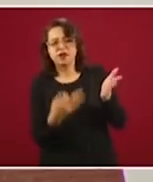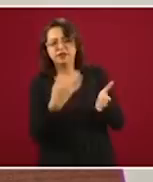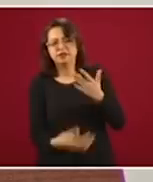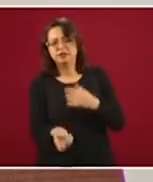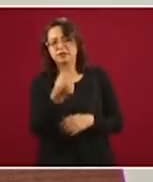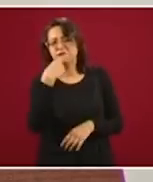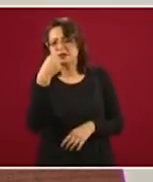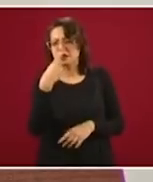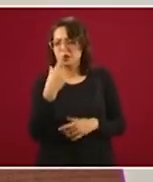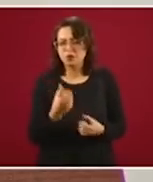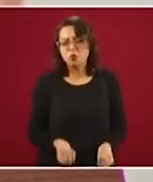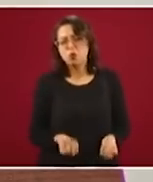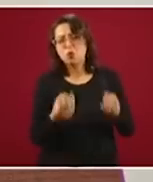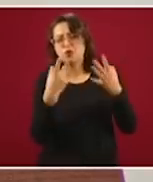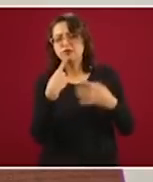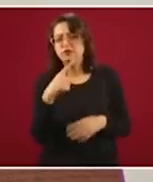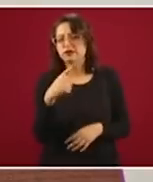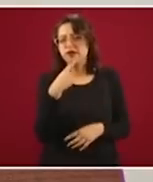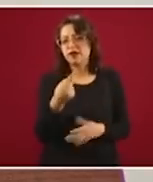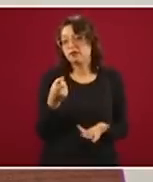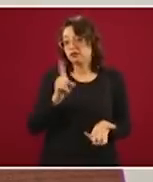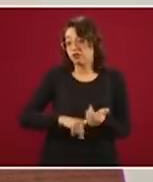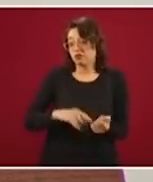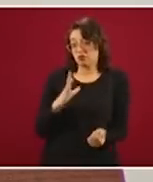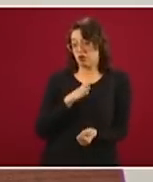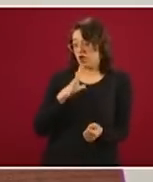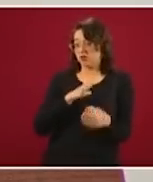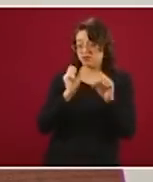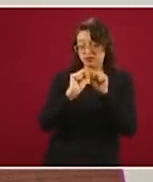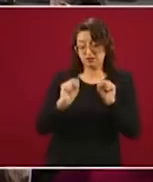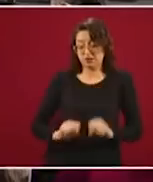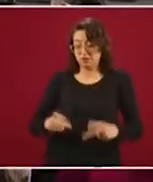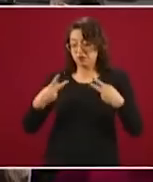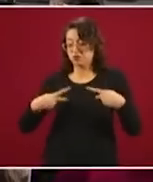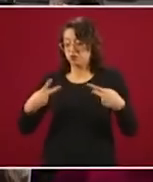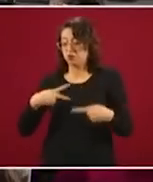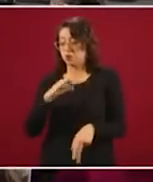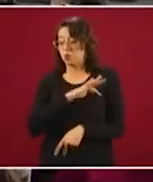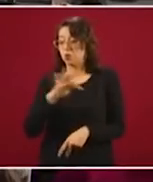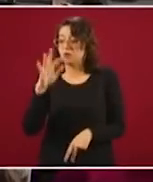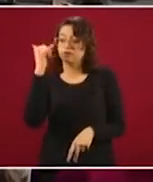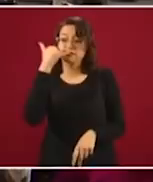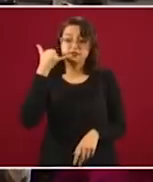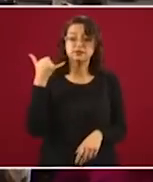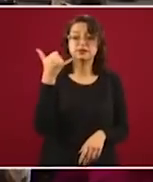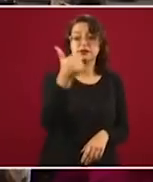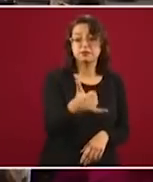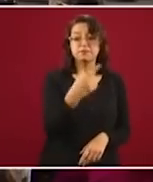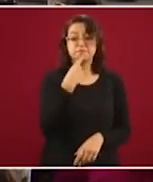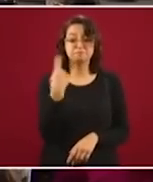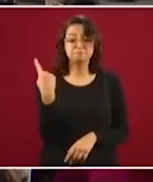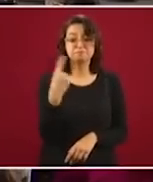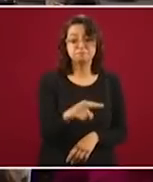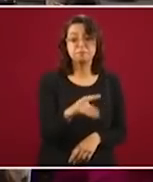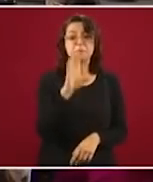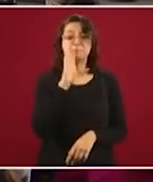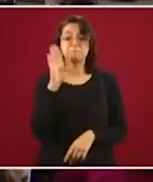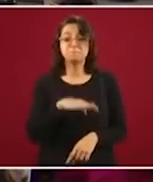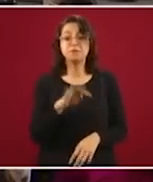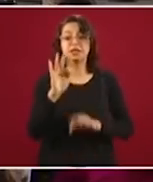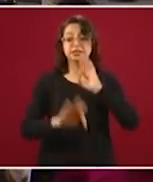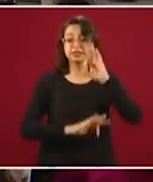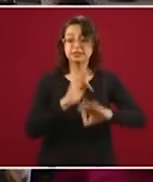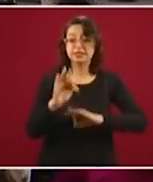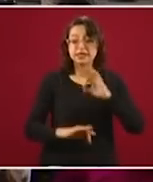de medicinas. Nosotros tenemos un sistema en donde cualquier derechohabiente puede llamar para denunciar un maltrato,